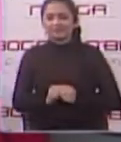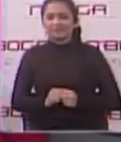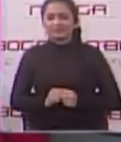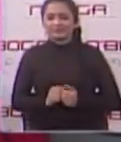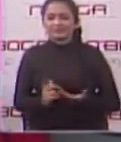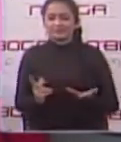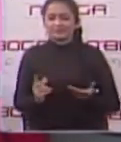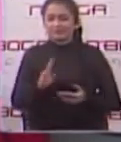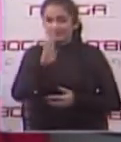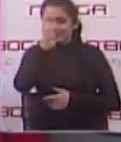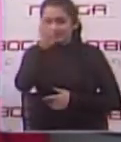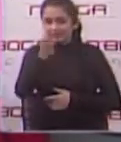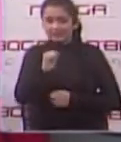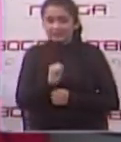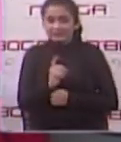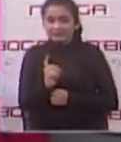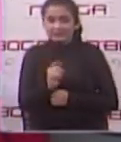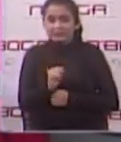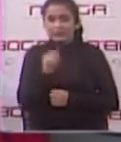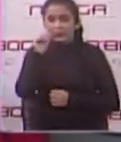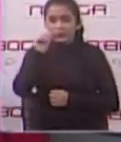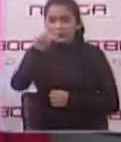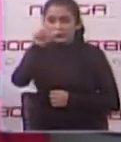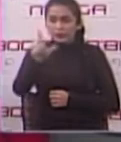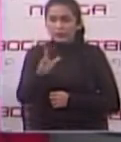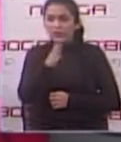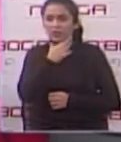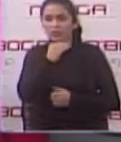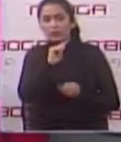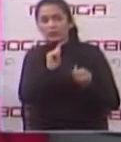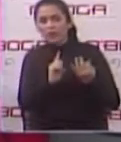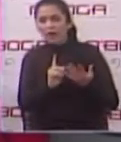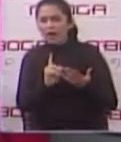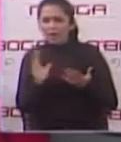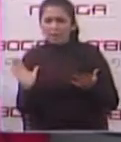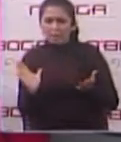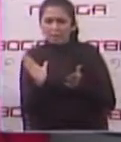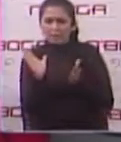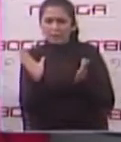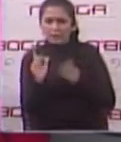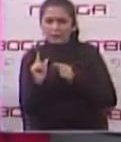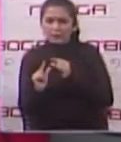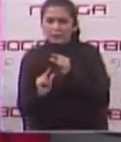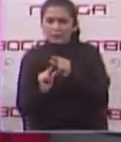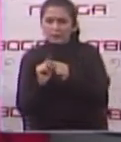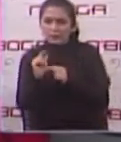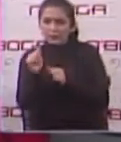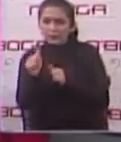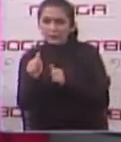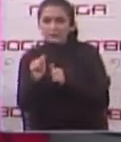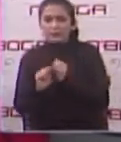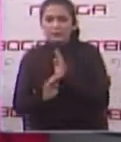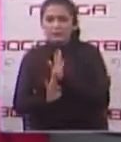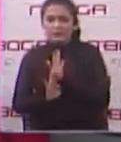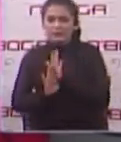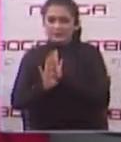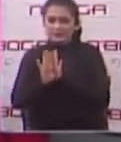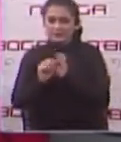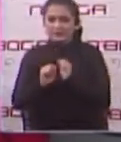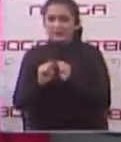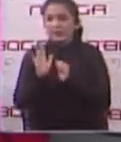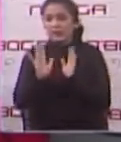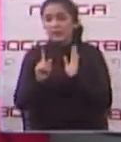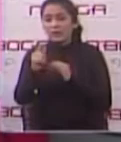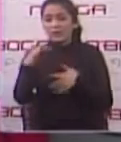lo que inspira a cada individuo. Luego tendrá que lograr que desarrolle esas motivaciones y mantenerlo alejado de sus